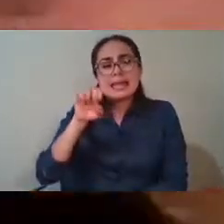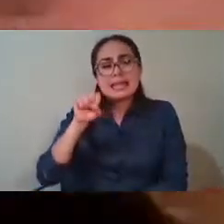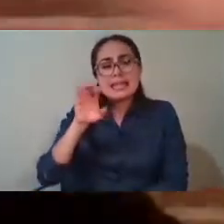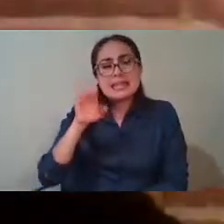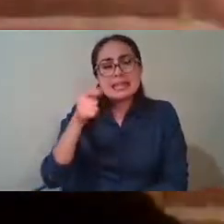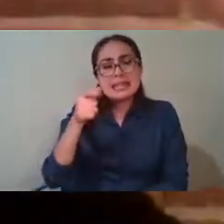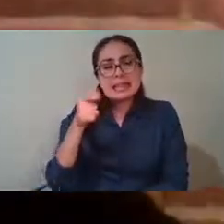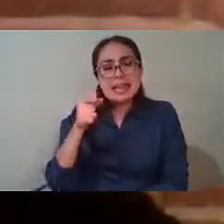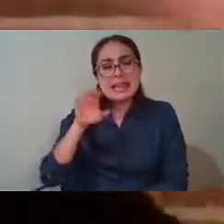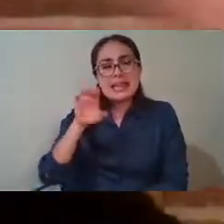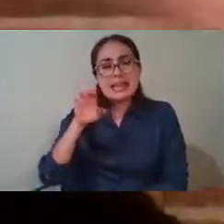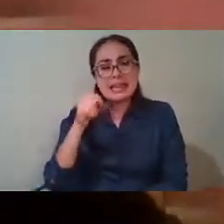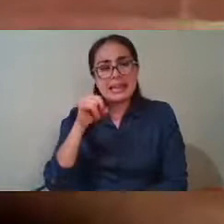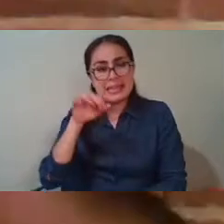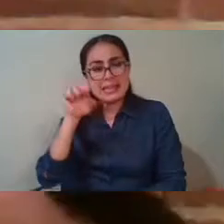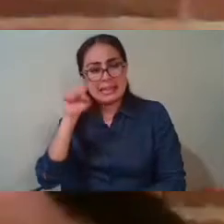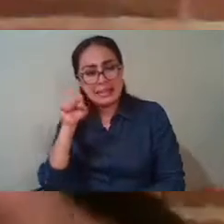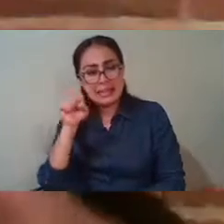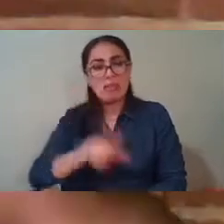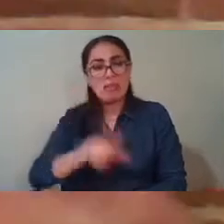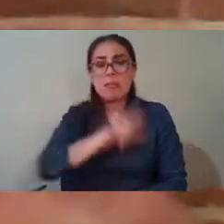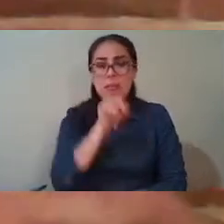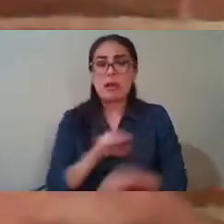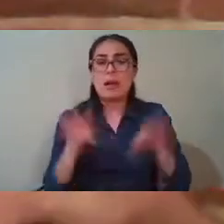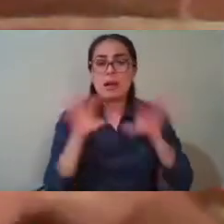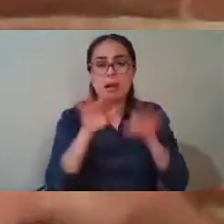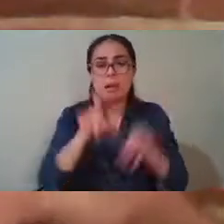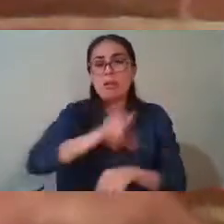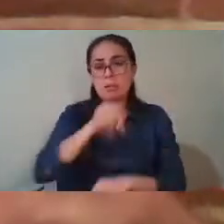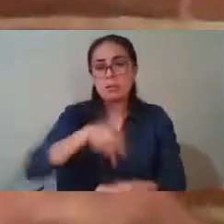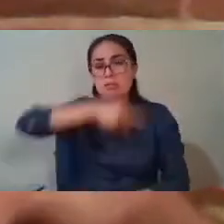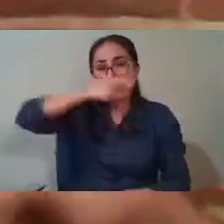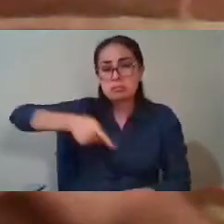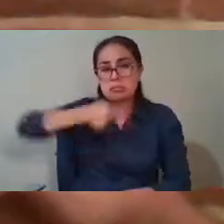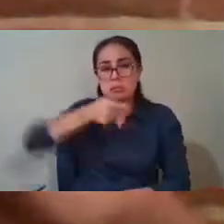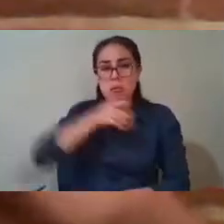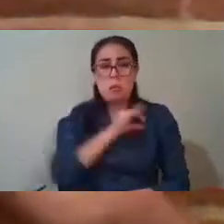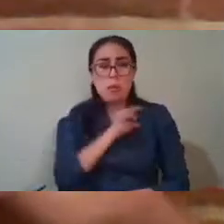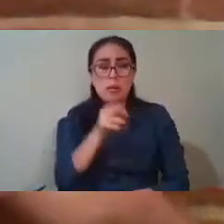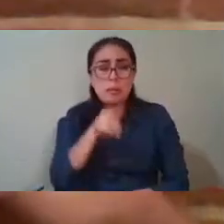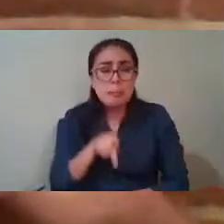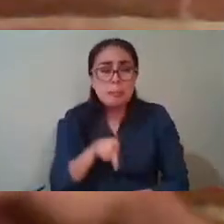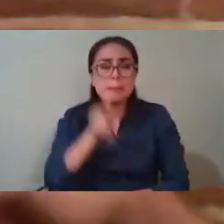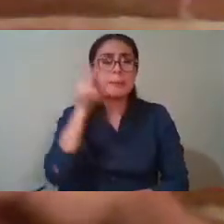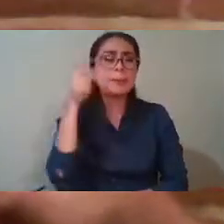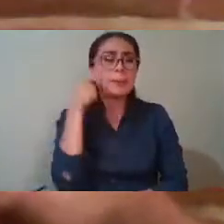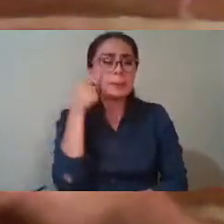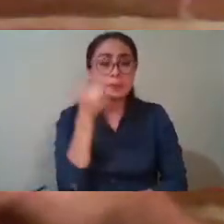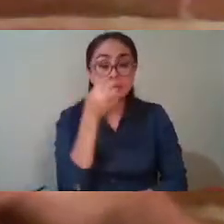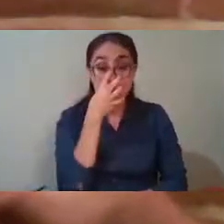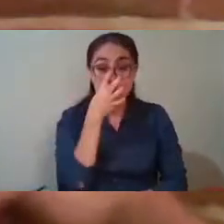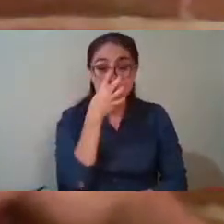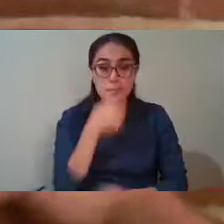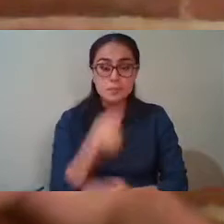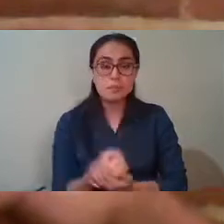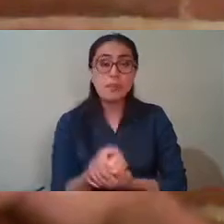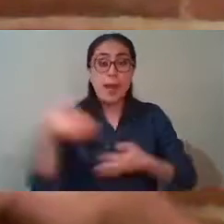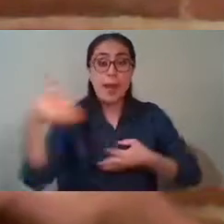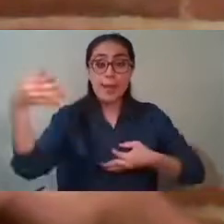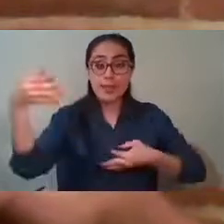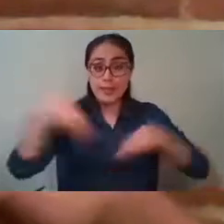y luego lo podemos desarrollar, o alguien puede preguntarlo luego, que de hecho el